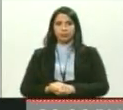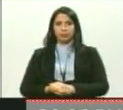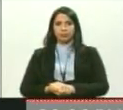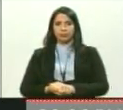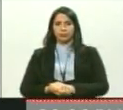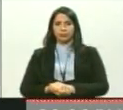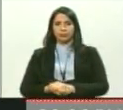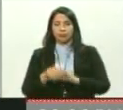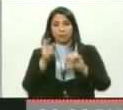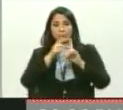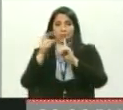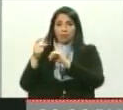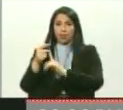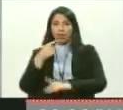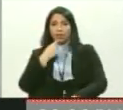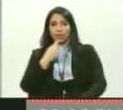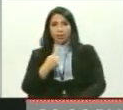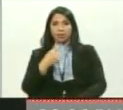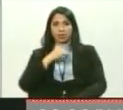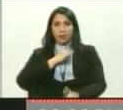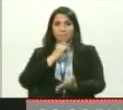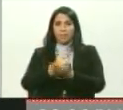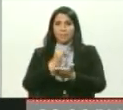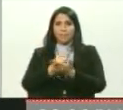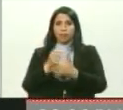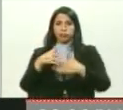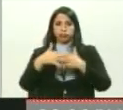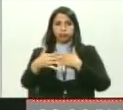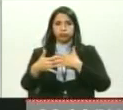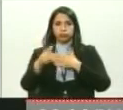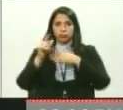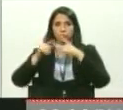Las frases que la gente identifica más cercana durante la cuarentena.